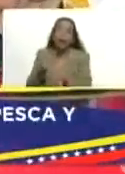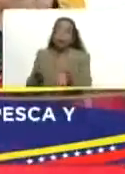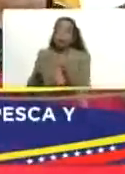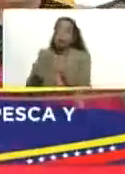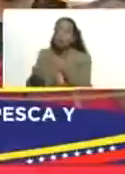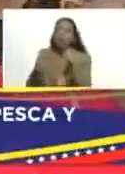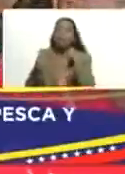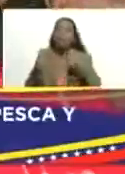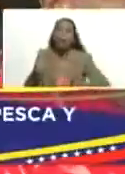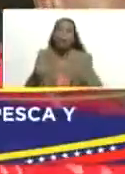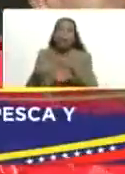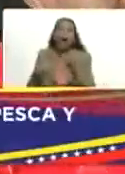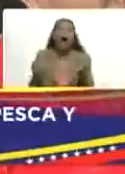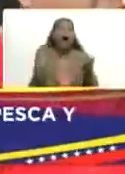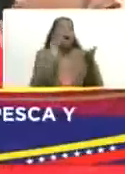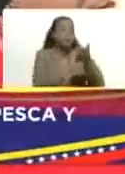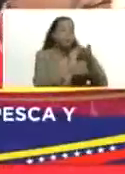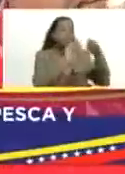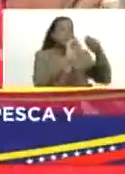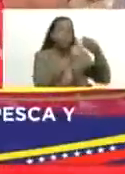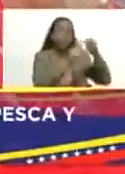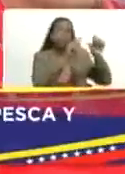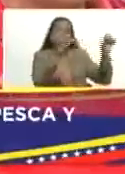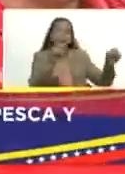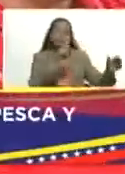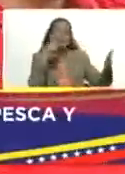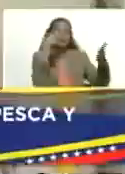tal. Correcto.